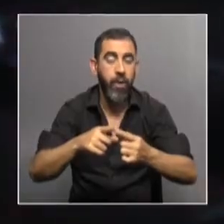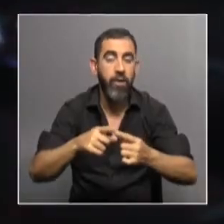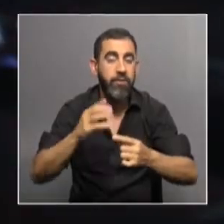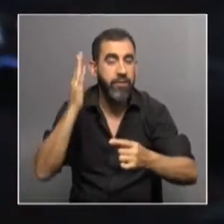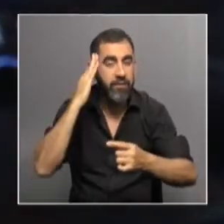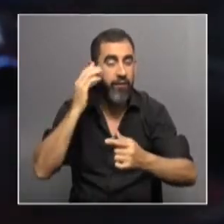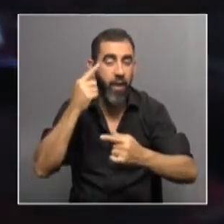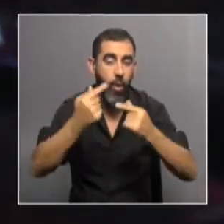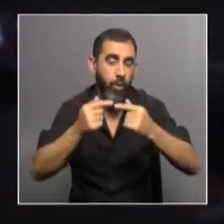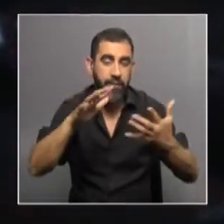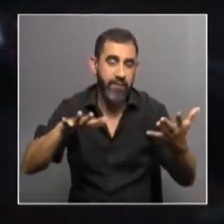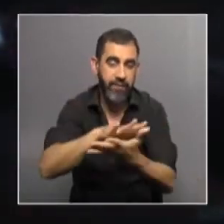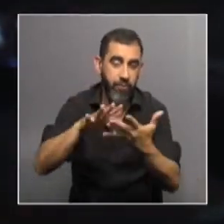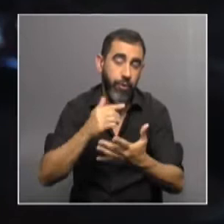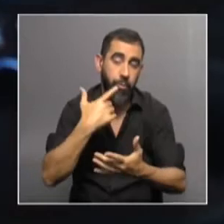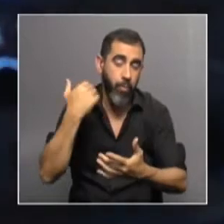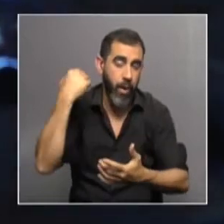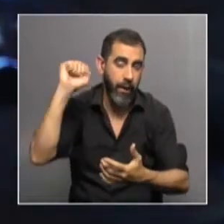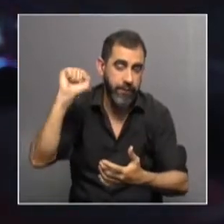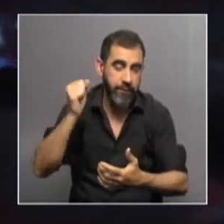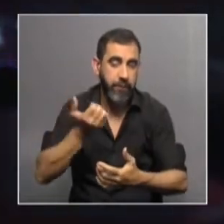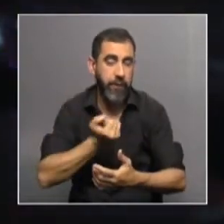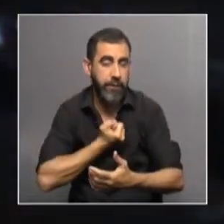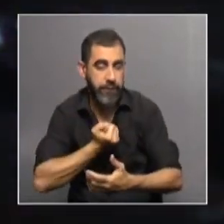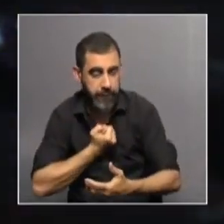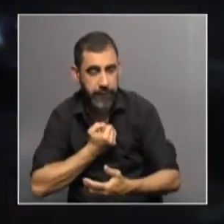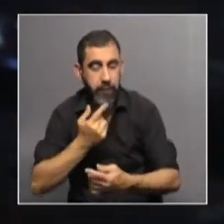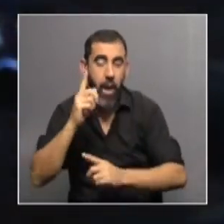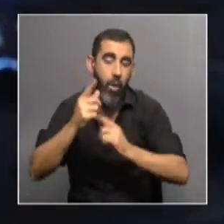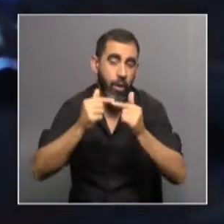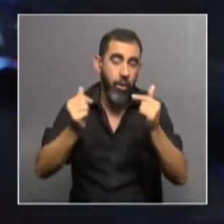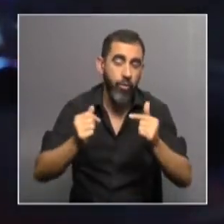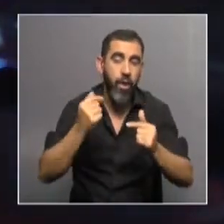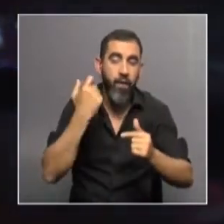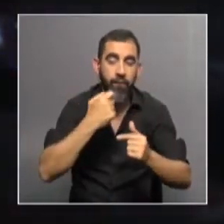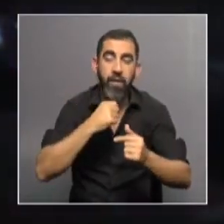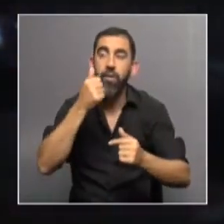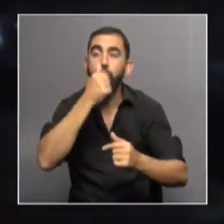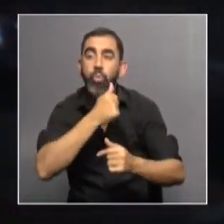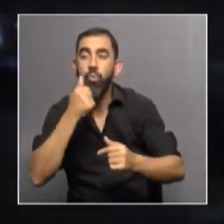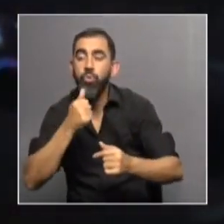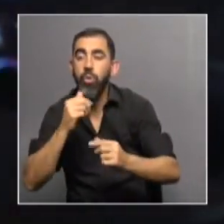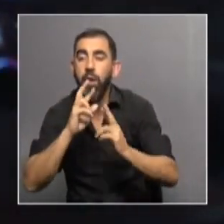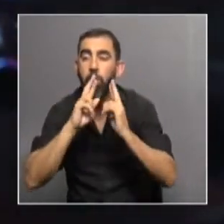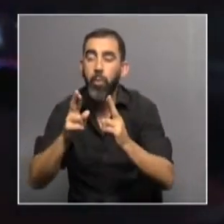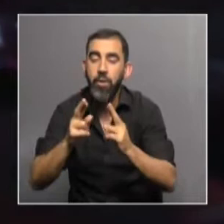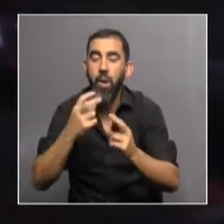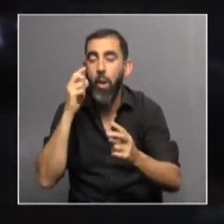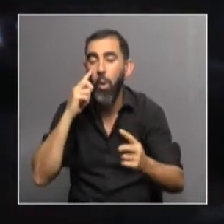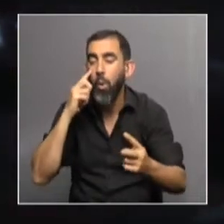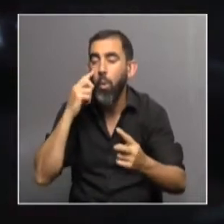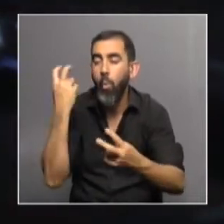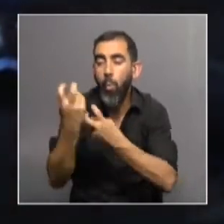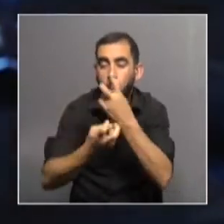forenses siempre que haya un hecho criminal y haya una evidencia de un caso que no ha sido resuelto lo que buscamos es la